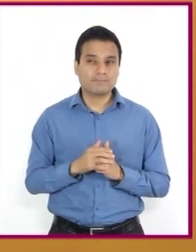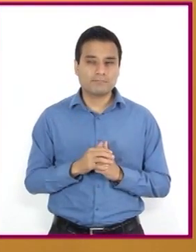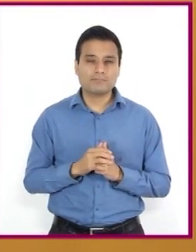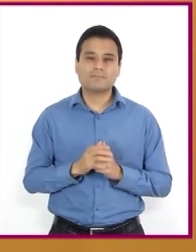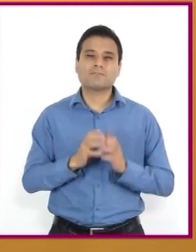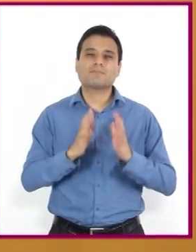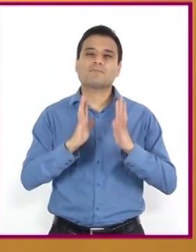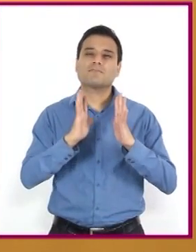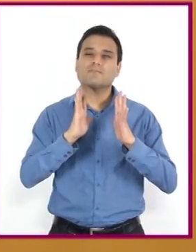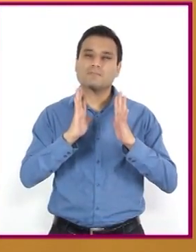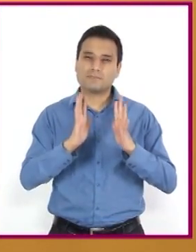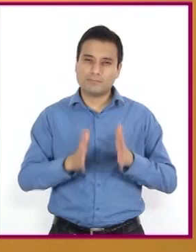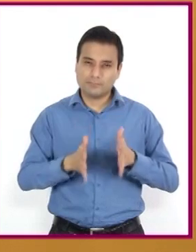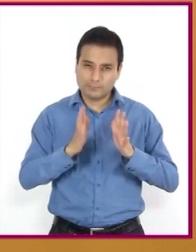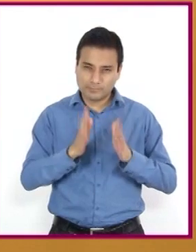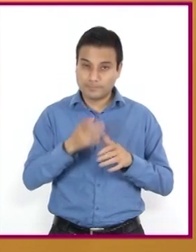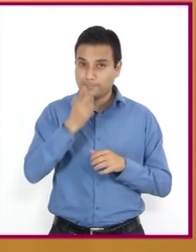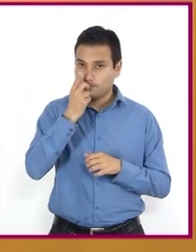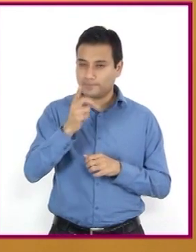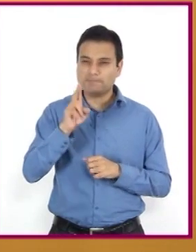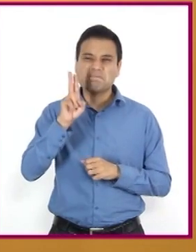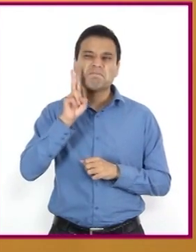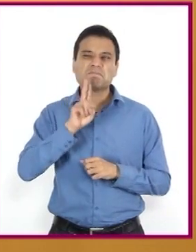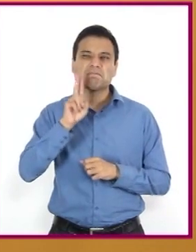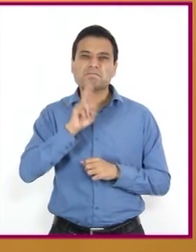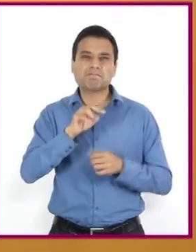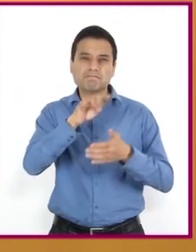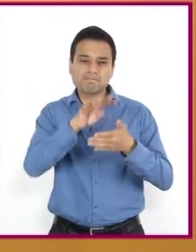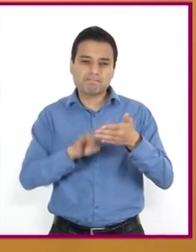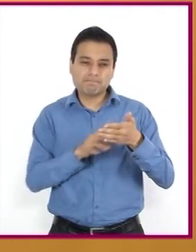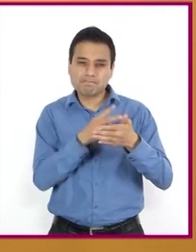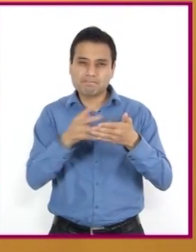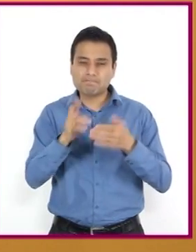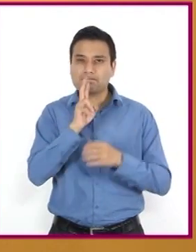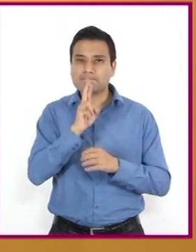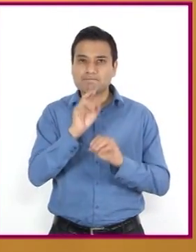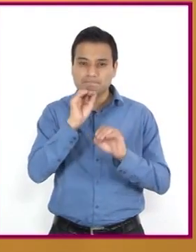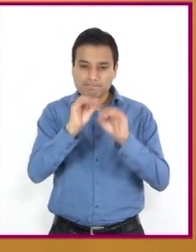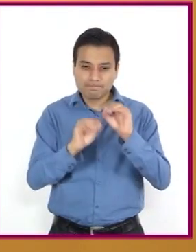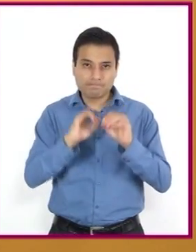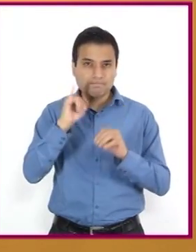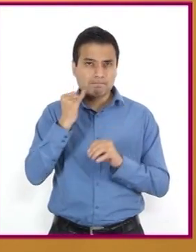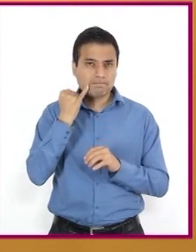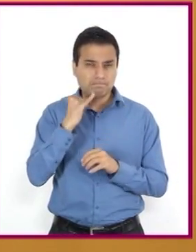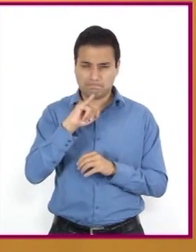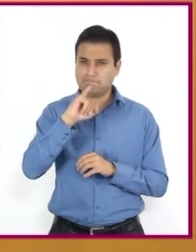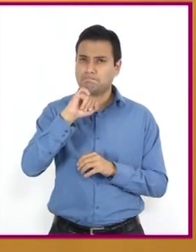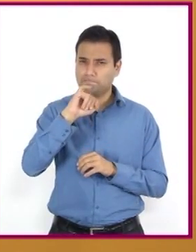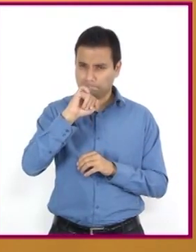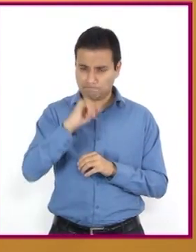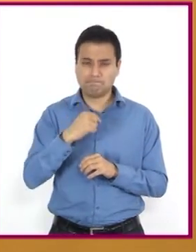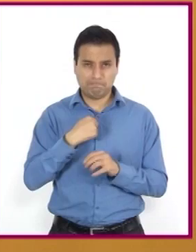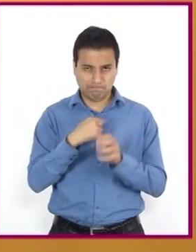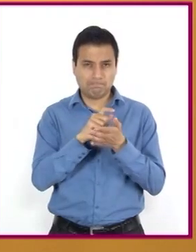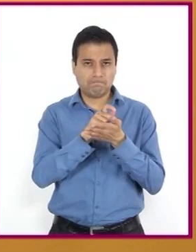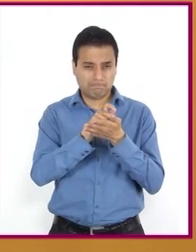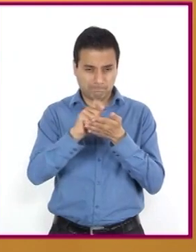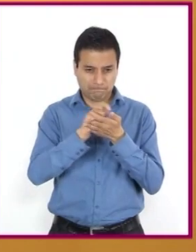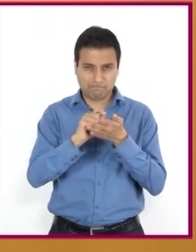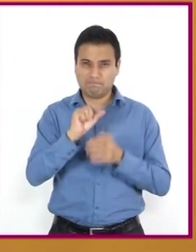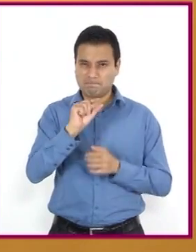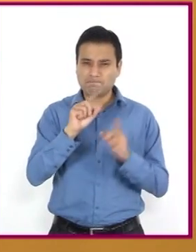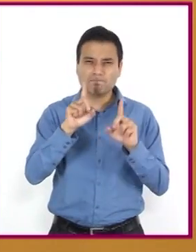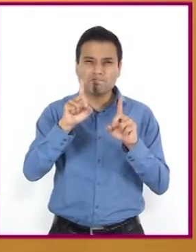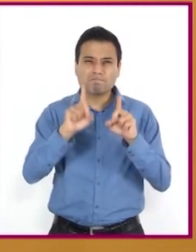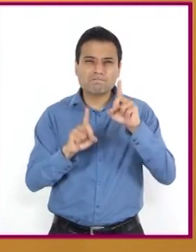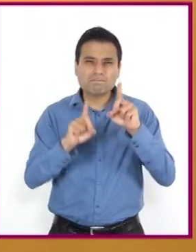orgullosa de su hermano, le pide que resuelva toda la tabla y Giancarlo responde: sí, voy a hacerlo, pero tengo una